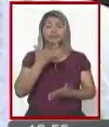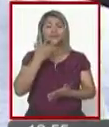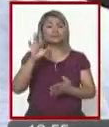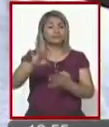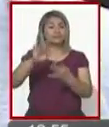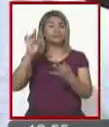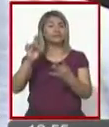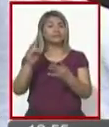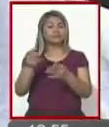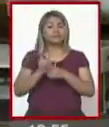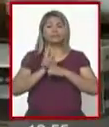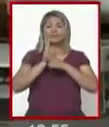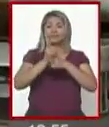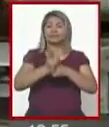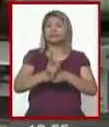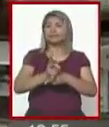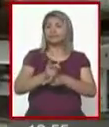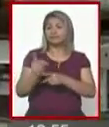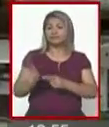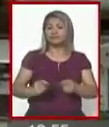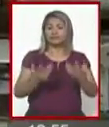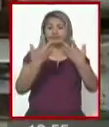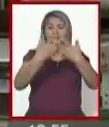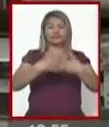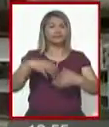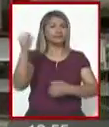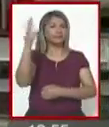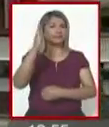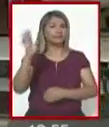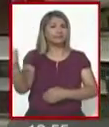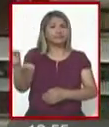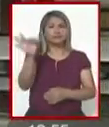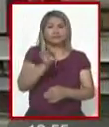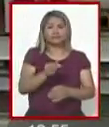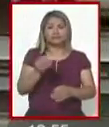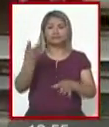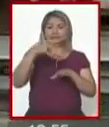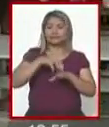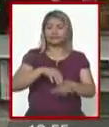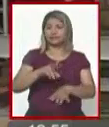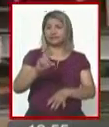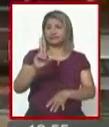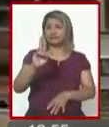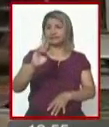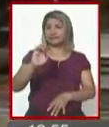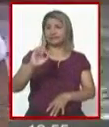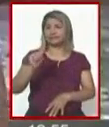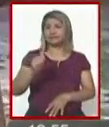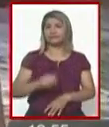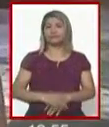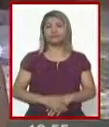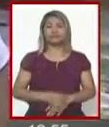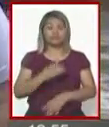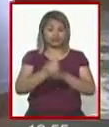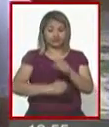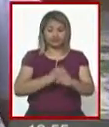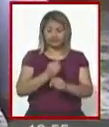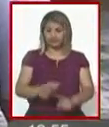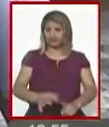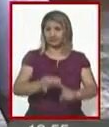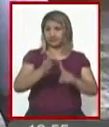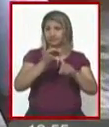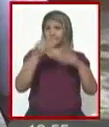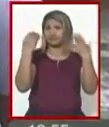para afrentar vehículos del transporte de empresas del brasil en el traslado de la urea en el transcurso de estos de este año en especial